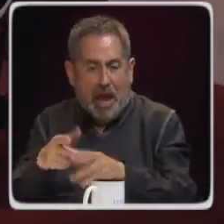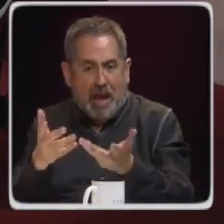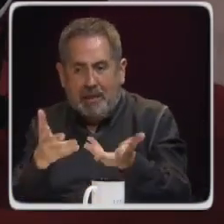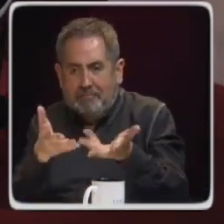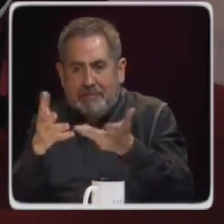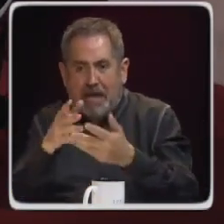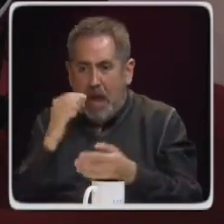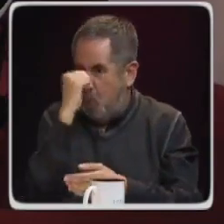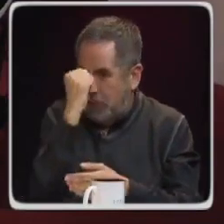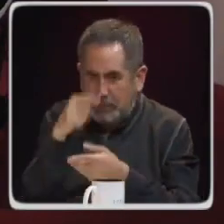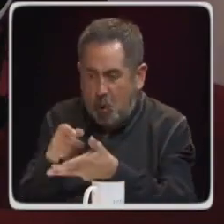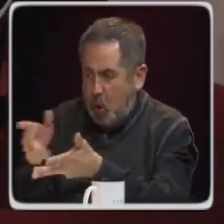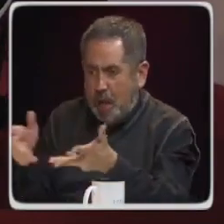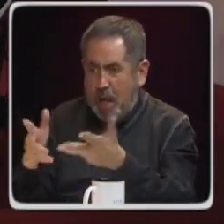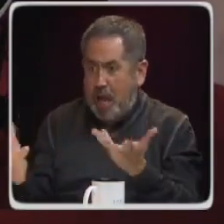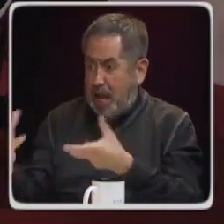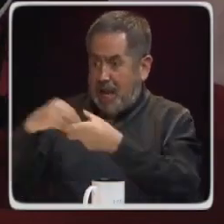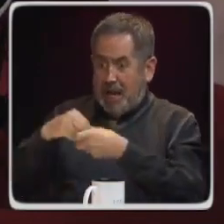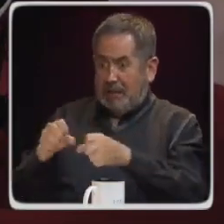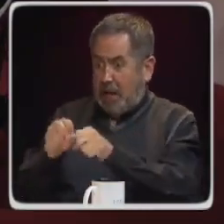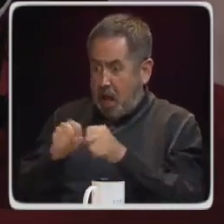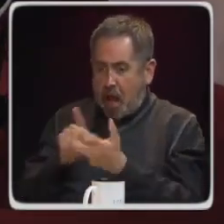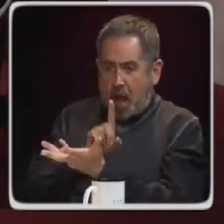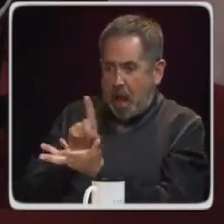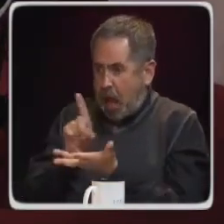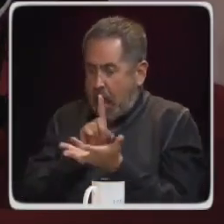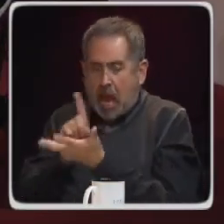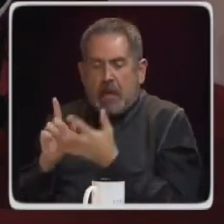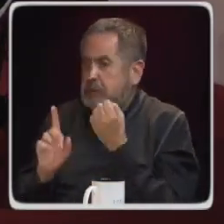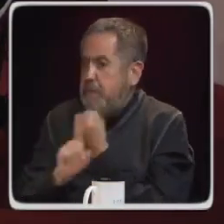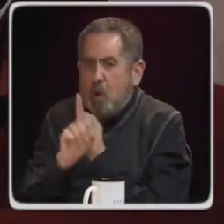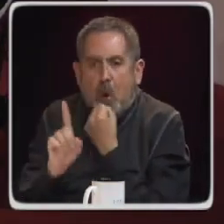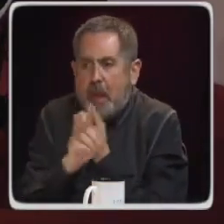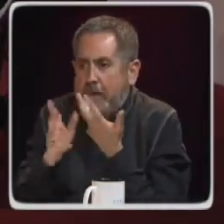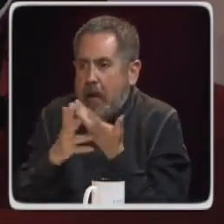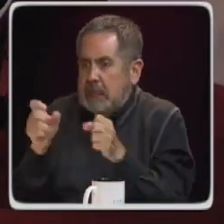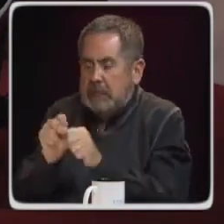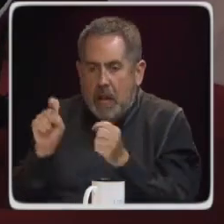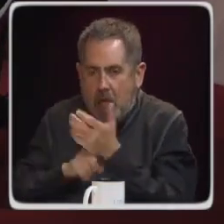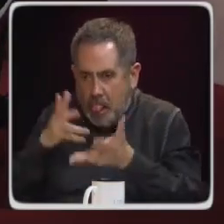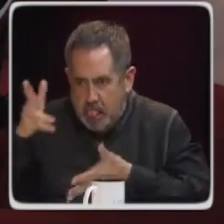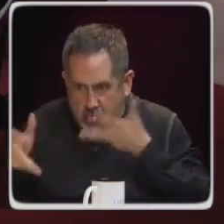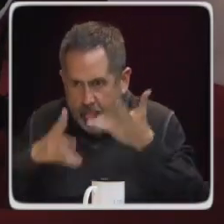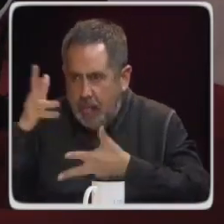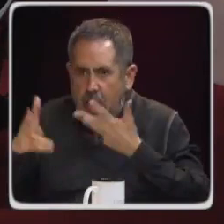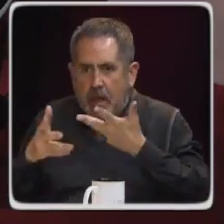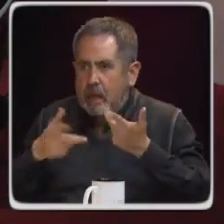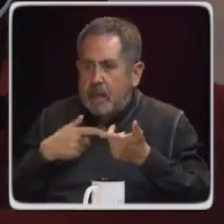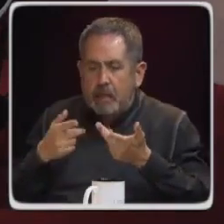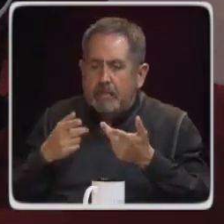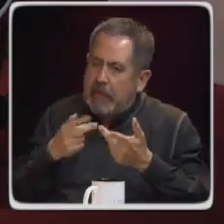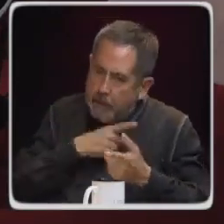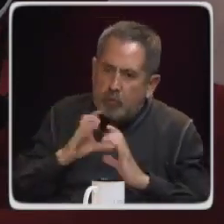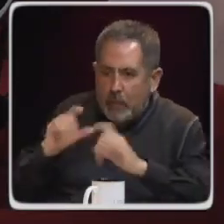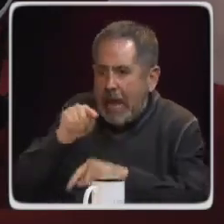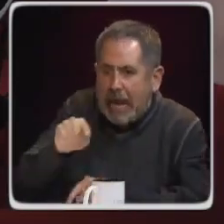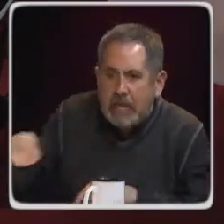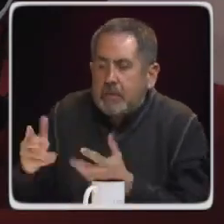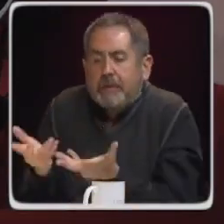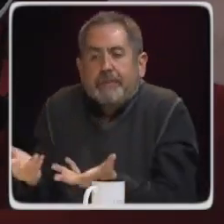pues queremos ver si esto fue lo que nos está diciendo la compañera, que efectivamente exista una inclusión, porque lo que nosotros